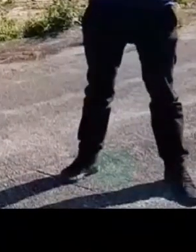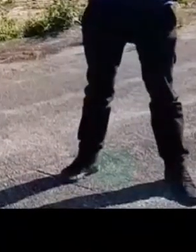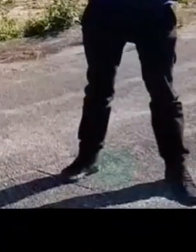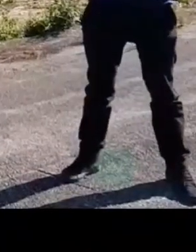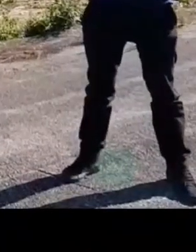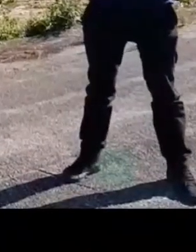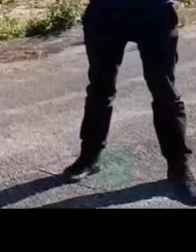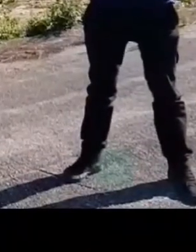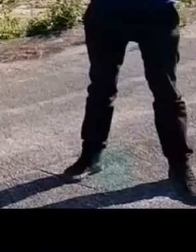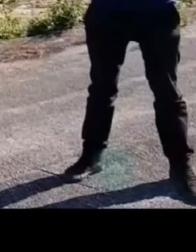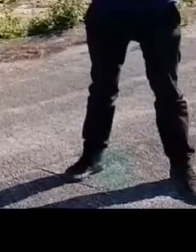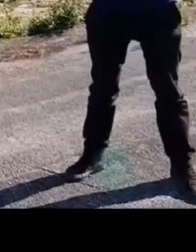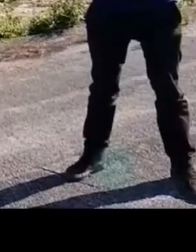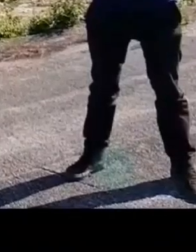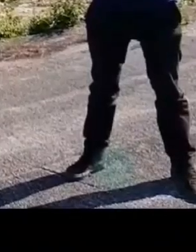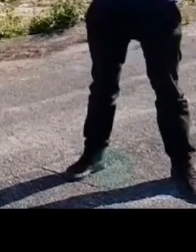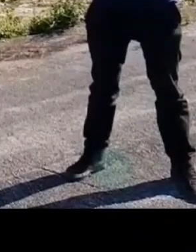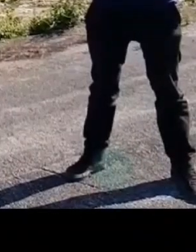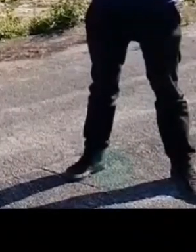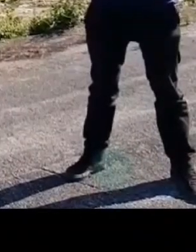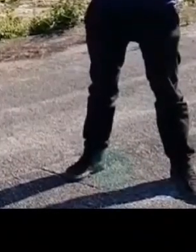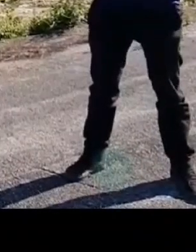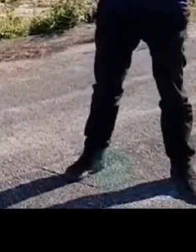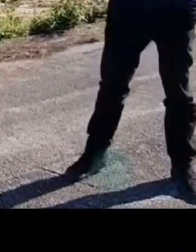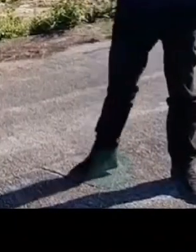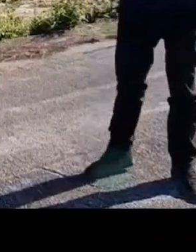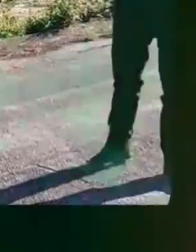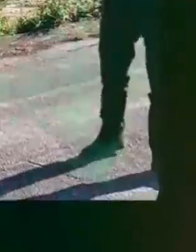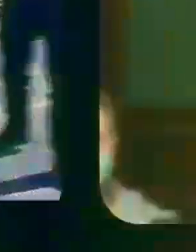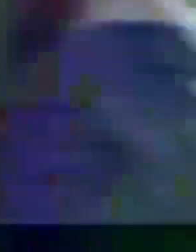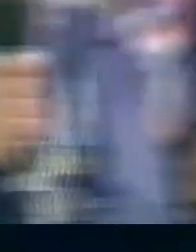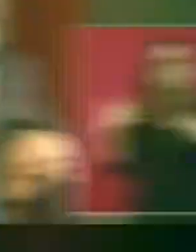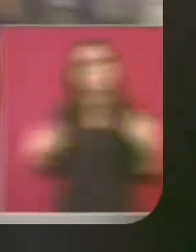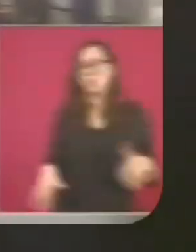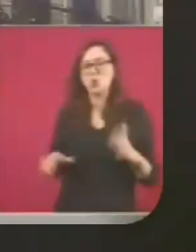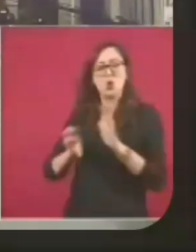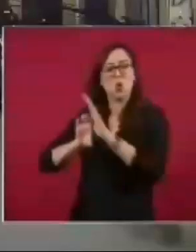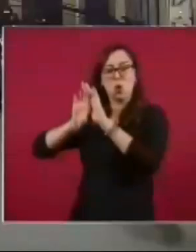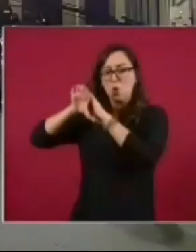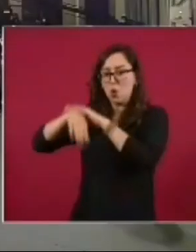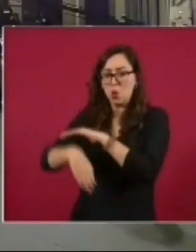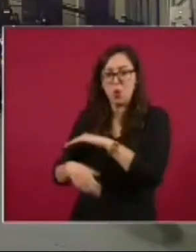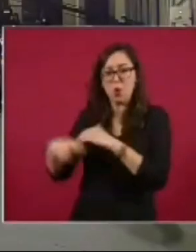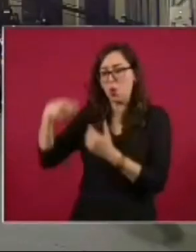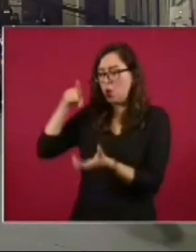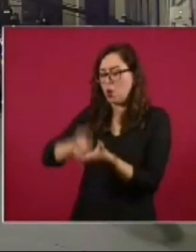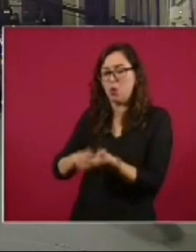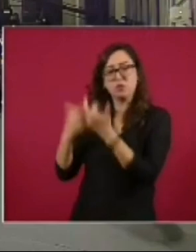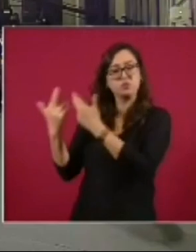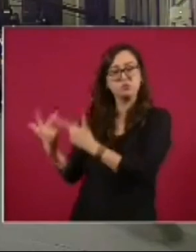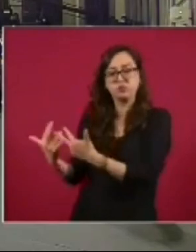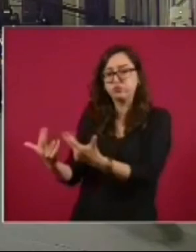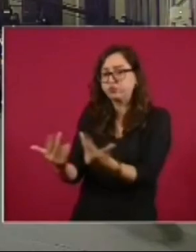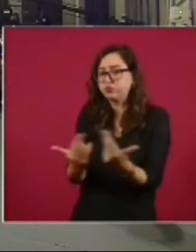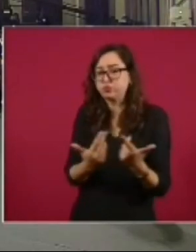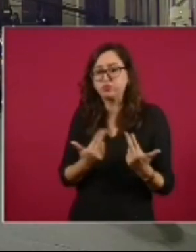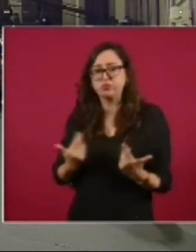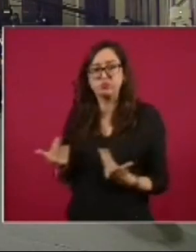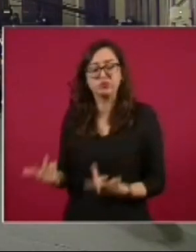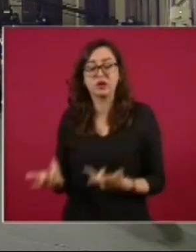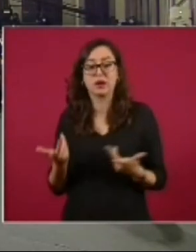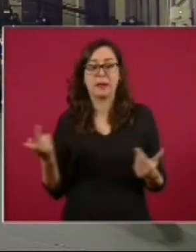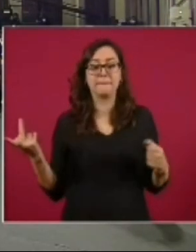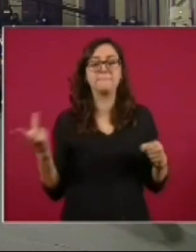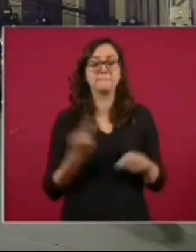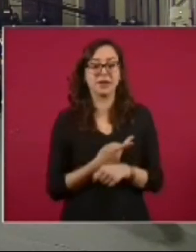a ser un patrimonio medioambiental para aquí, para Tulum. Muchas gracias, presidente. Como metiendo estos temas. En Quintana Roo estos temas de